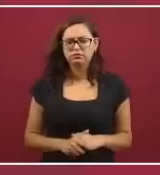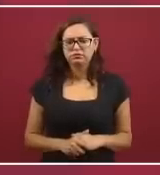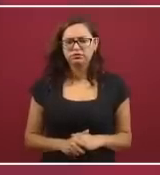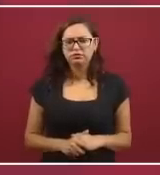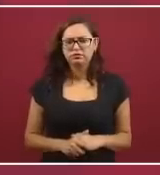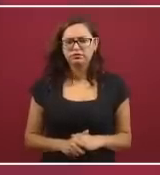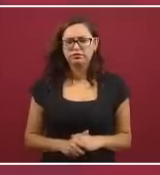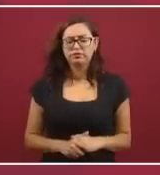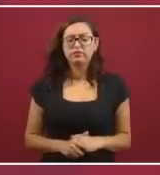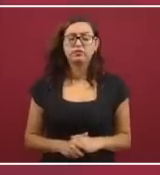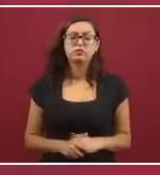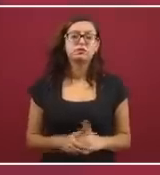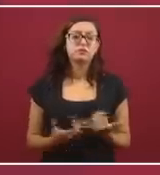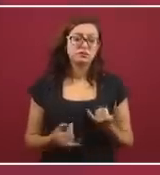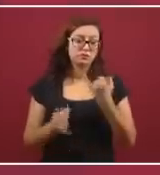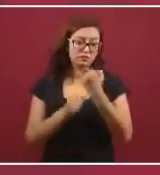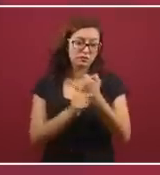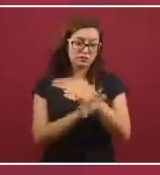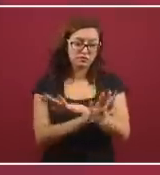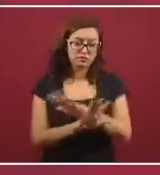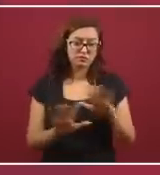de acuerdo al informe